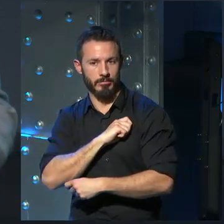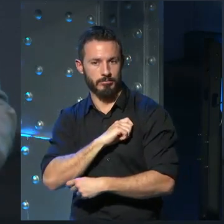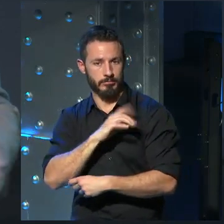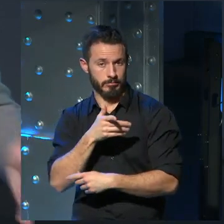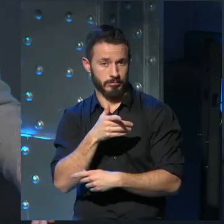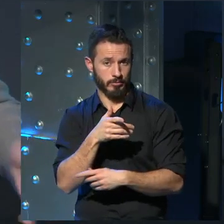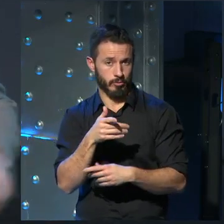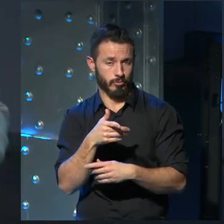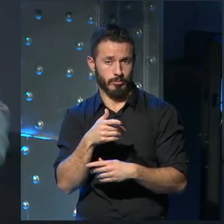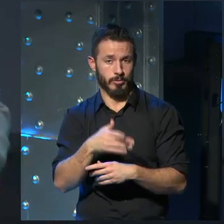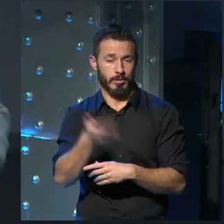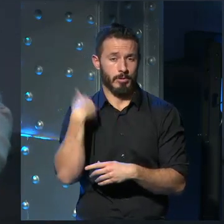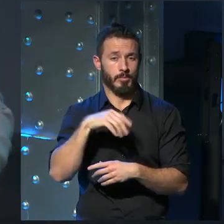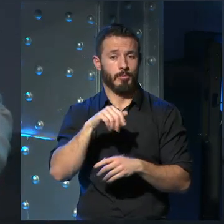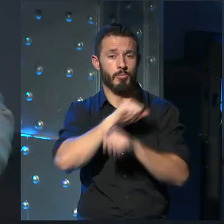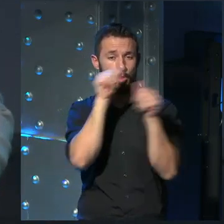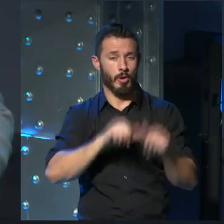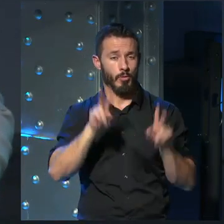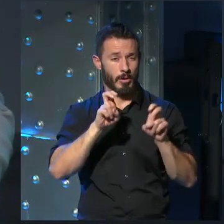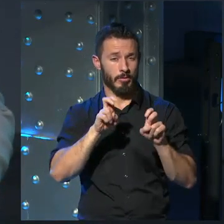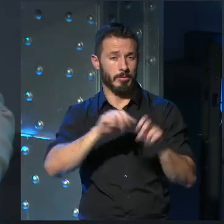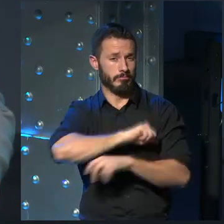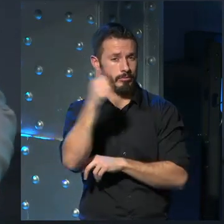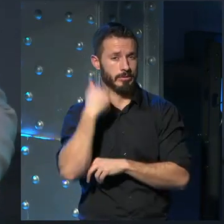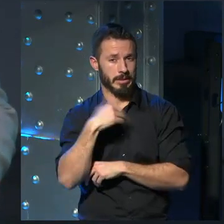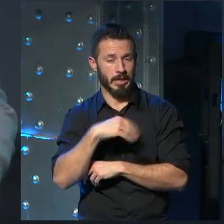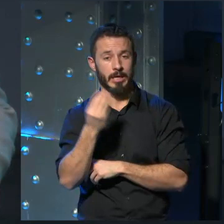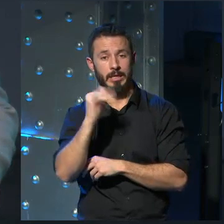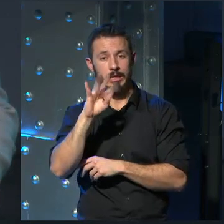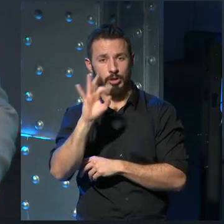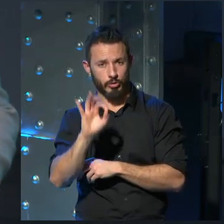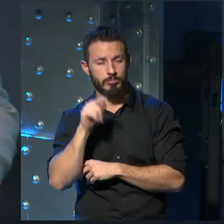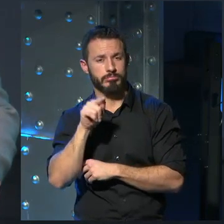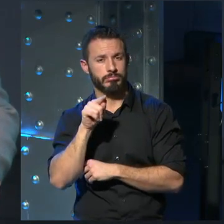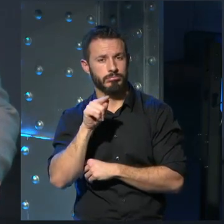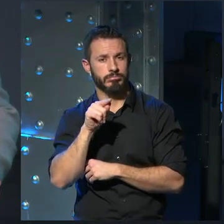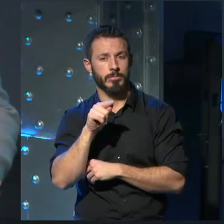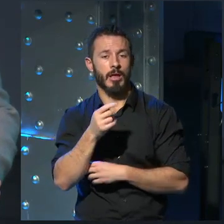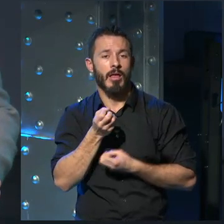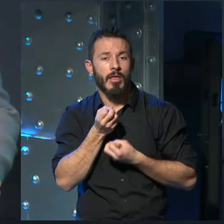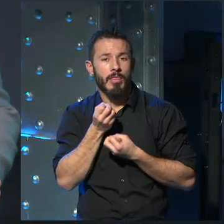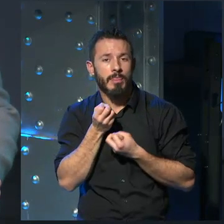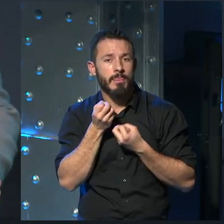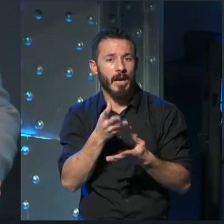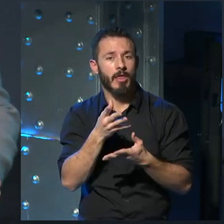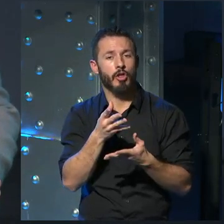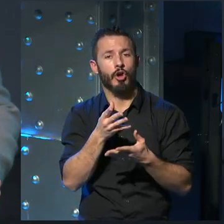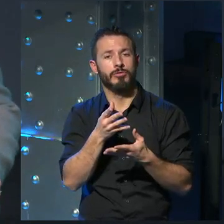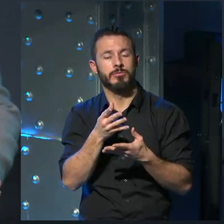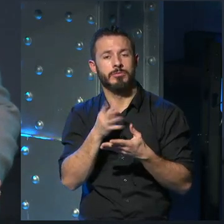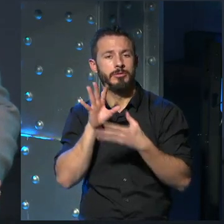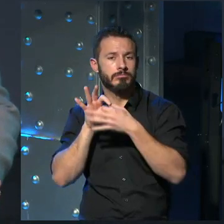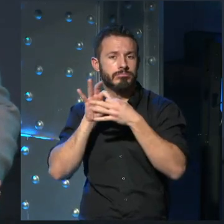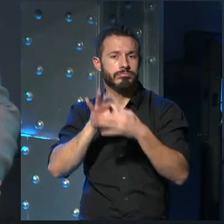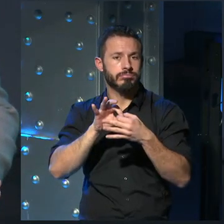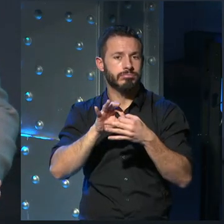que aprobamos, porque entonces yo todavía era alcalde, en Quito, con la declaración de Quito vinculada también